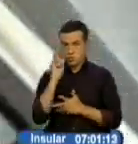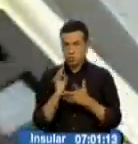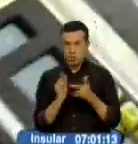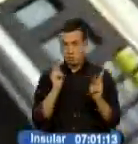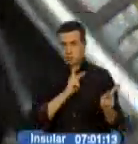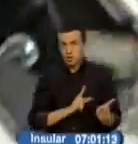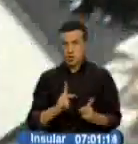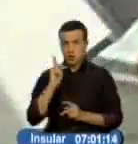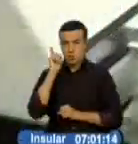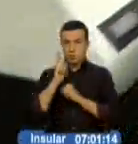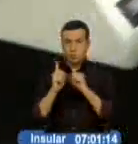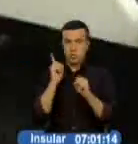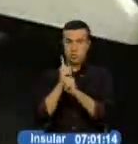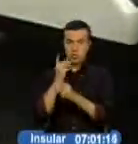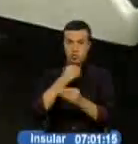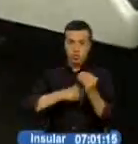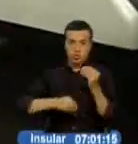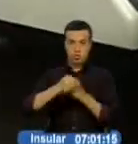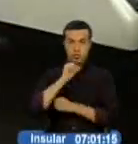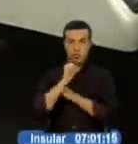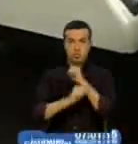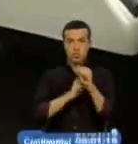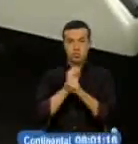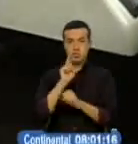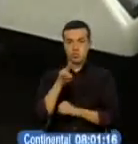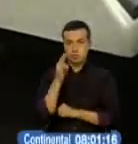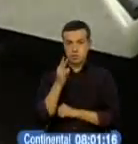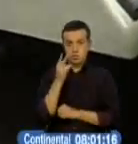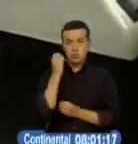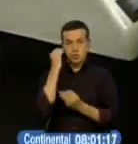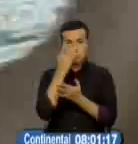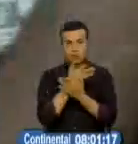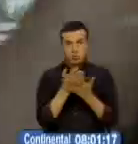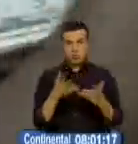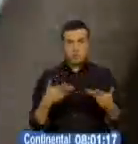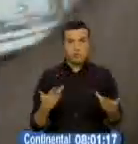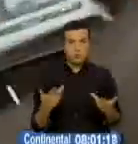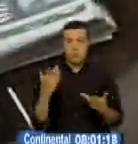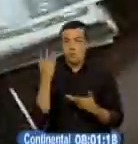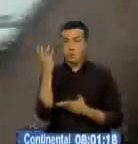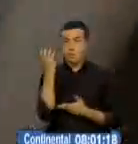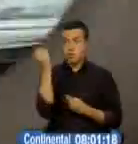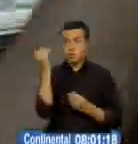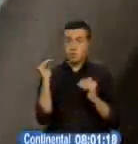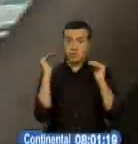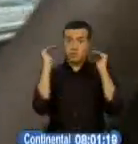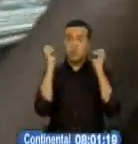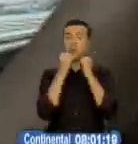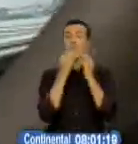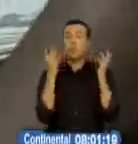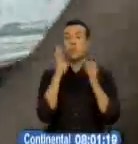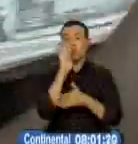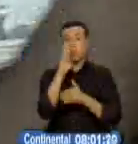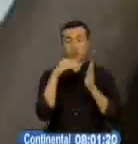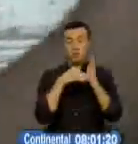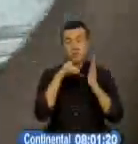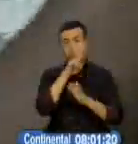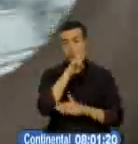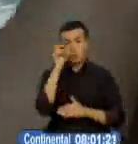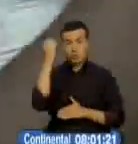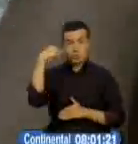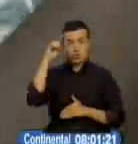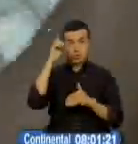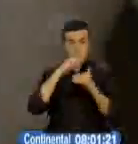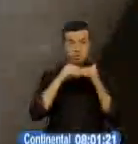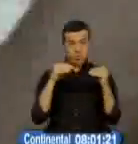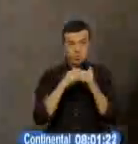de Inversiones correspondiente al 2017. Según información de la cartera de Estado, los bonos soberanos alcanzaron una demanda de 4.200 millones de